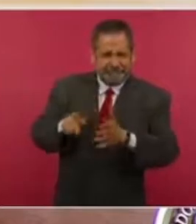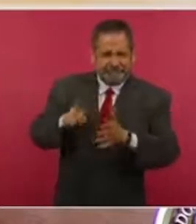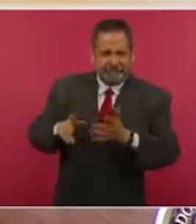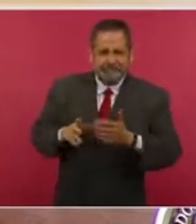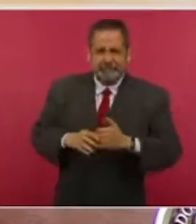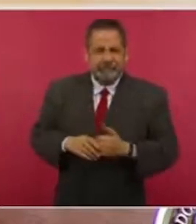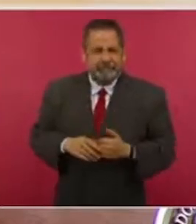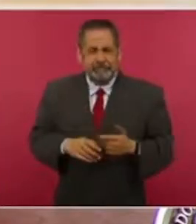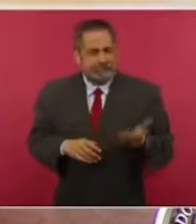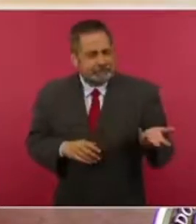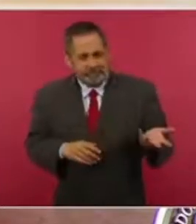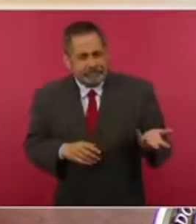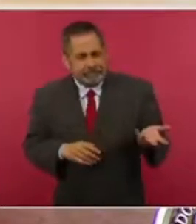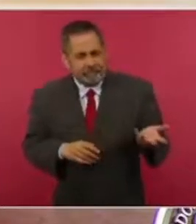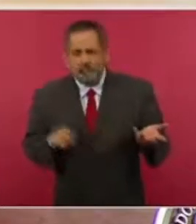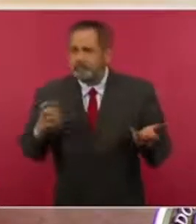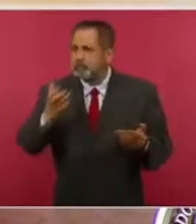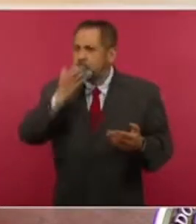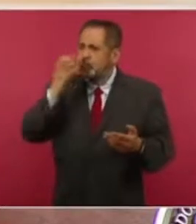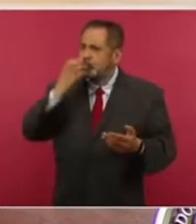el corrido es el corrido.